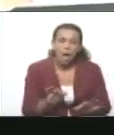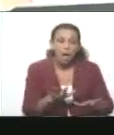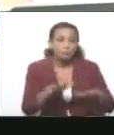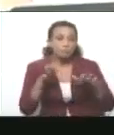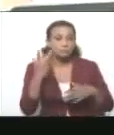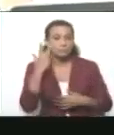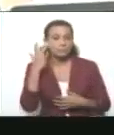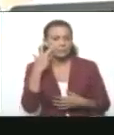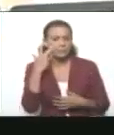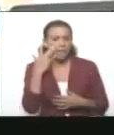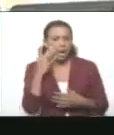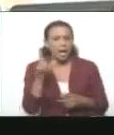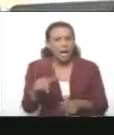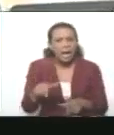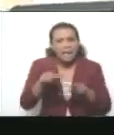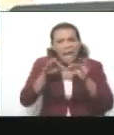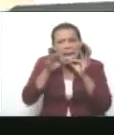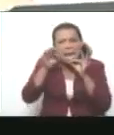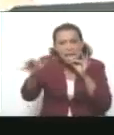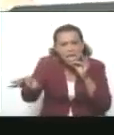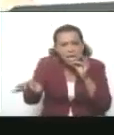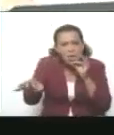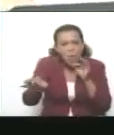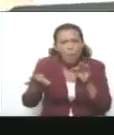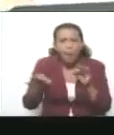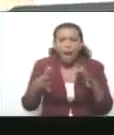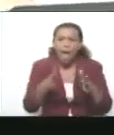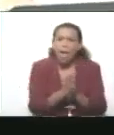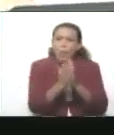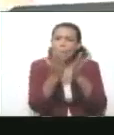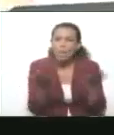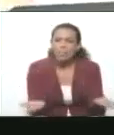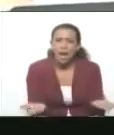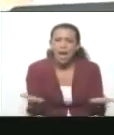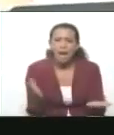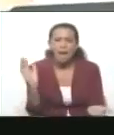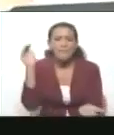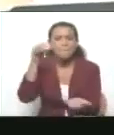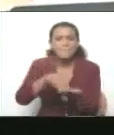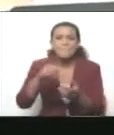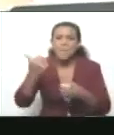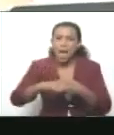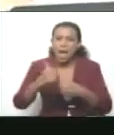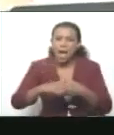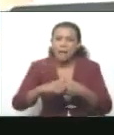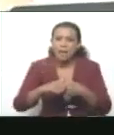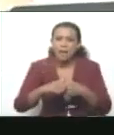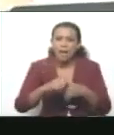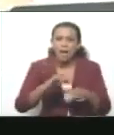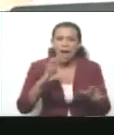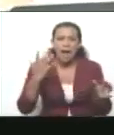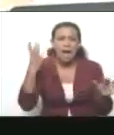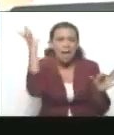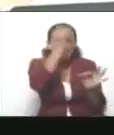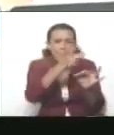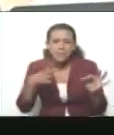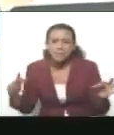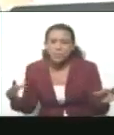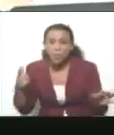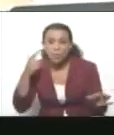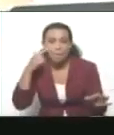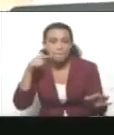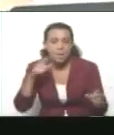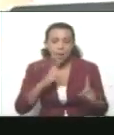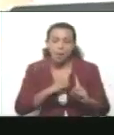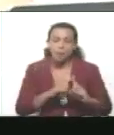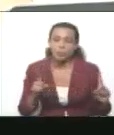milagro allá en Canaima, ese milagro lo puedes ver en Cumaná, en Maracaibo, en el Amazonas, donde vaya, verás el milagro